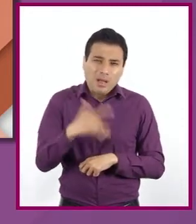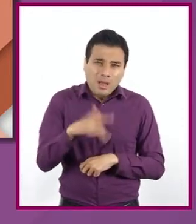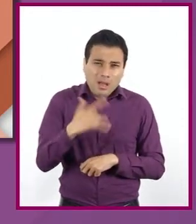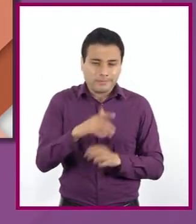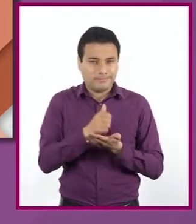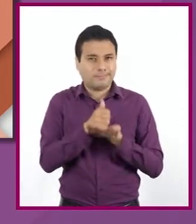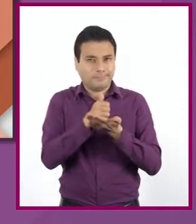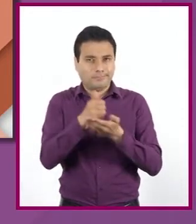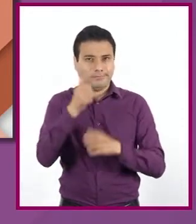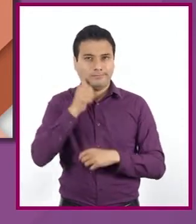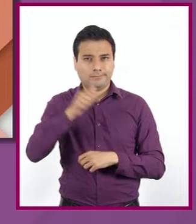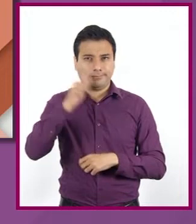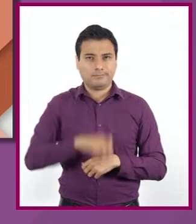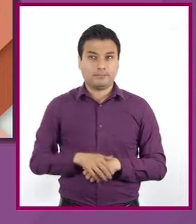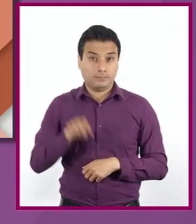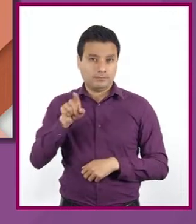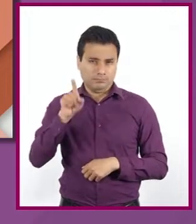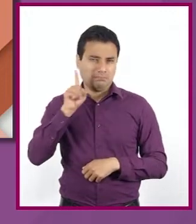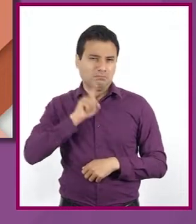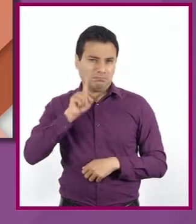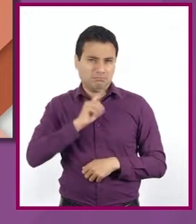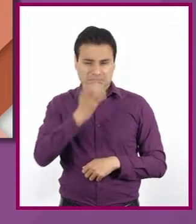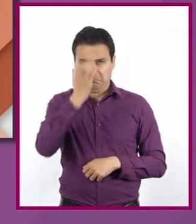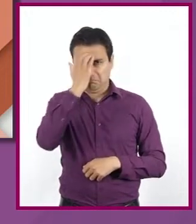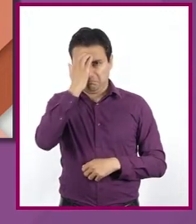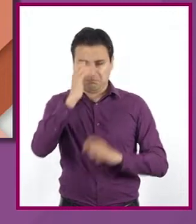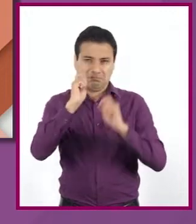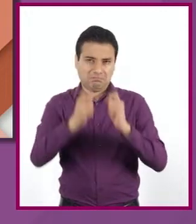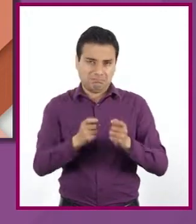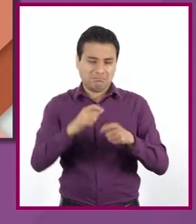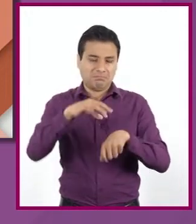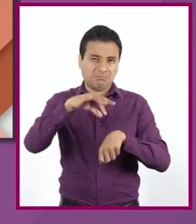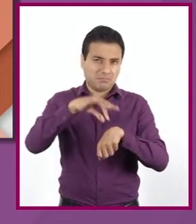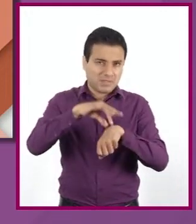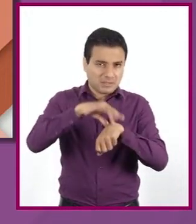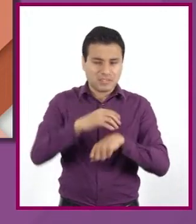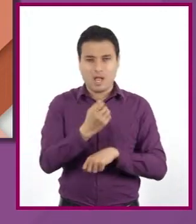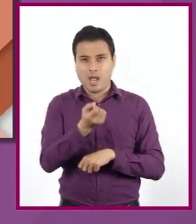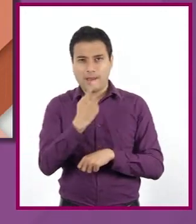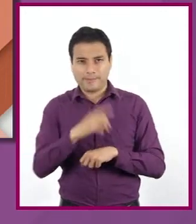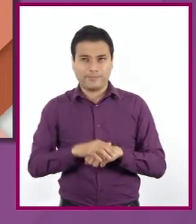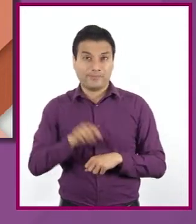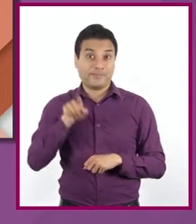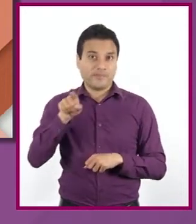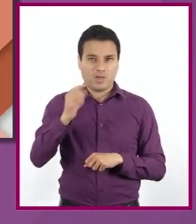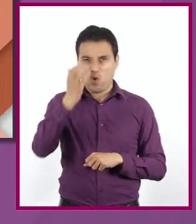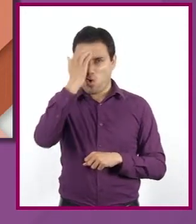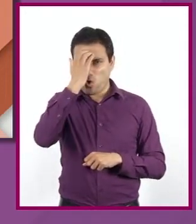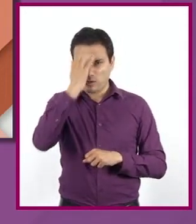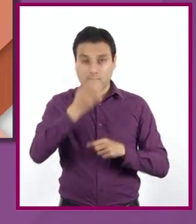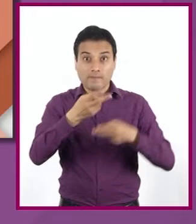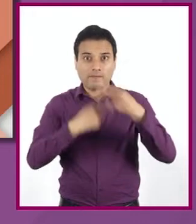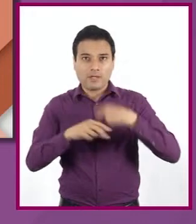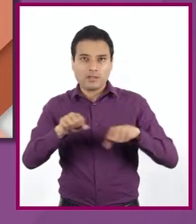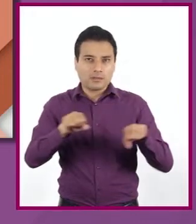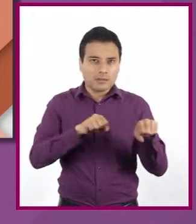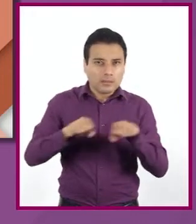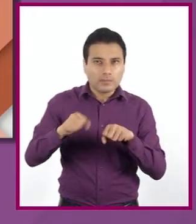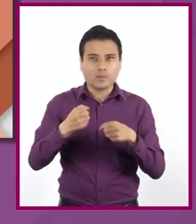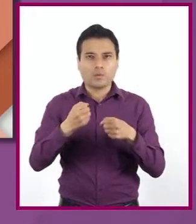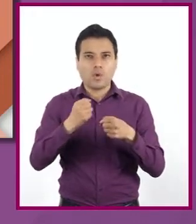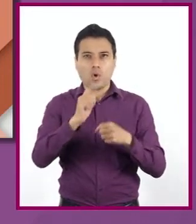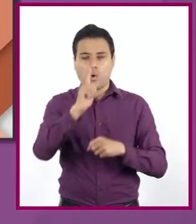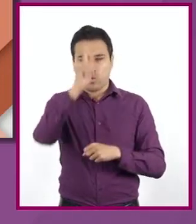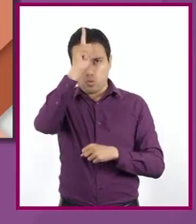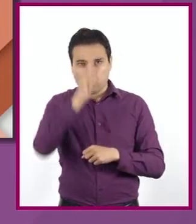entendida en las artes de la medicina, que conjuraba tormentas y predecía eclipses y temblores. Las pestes y